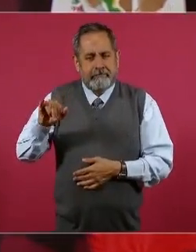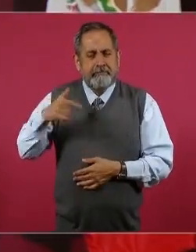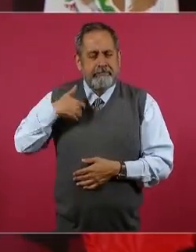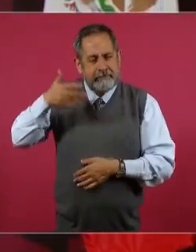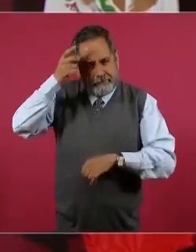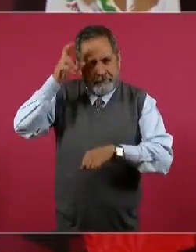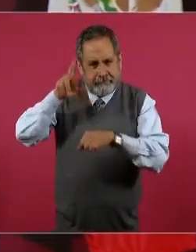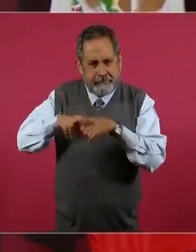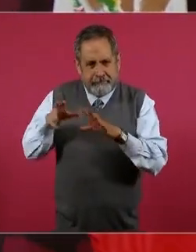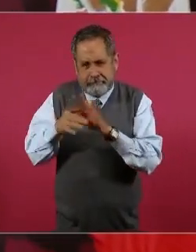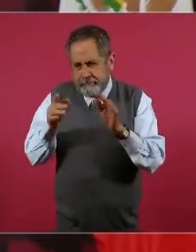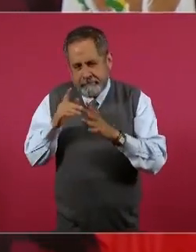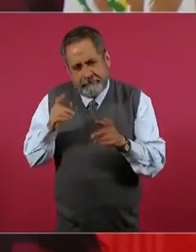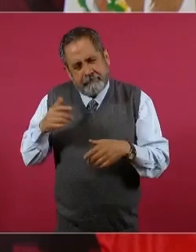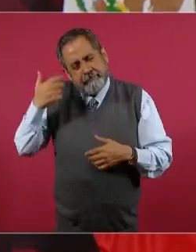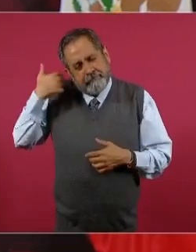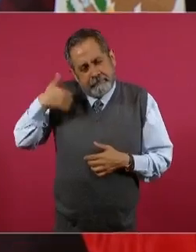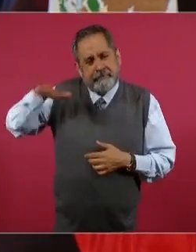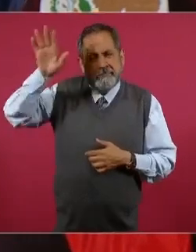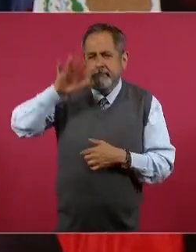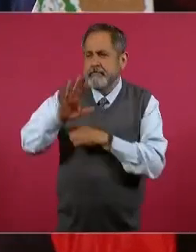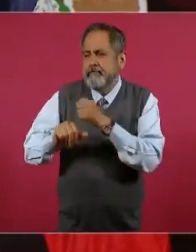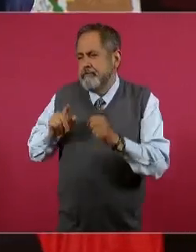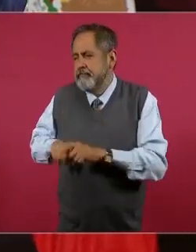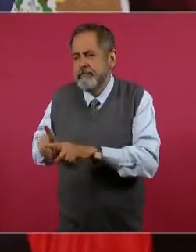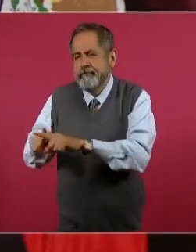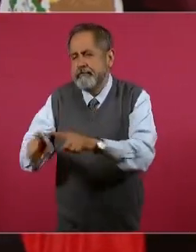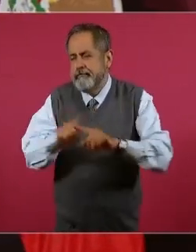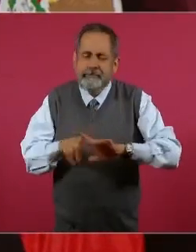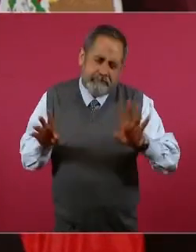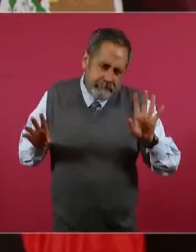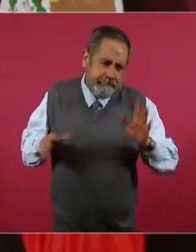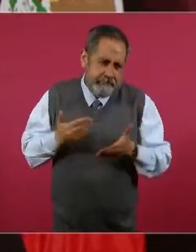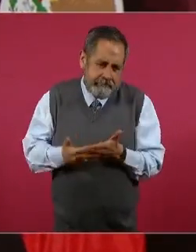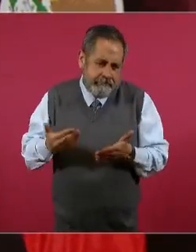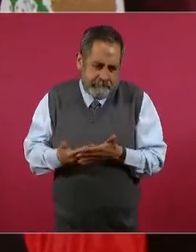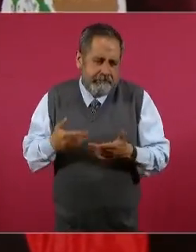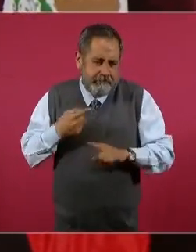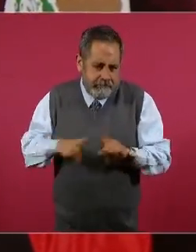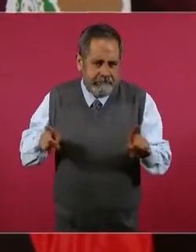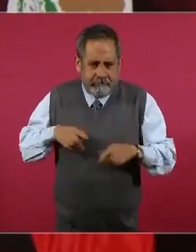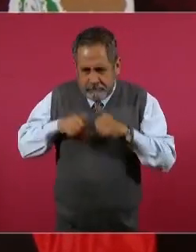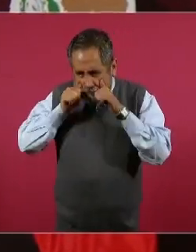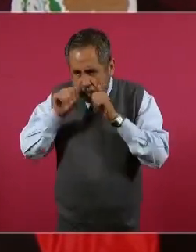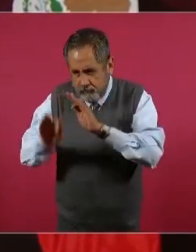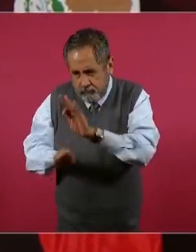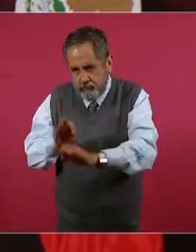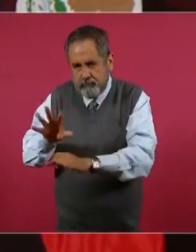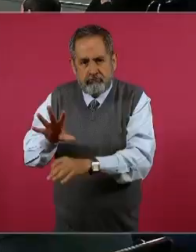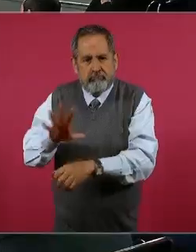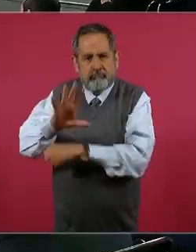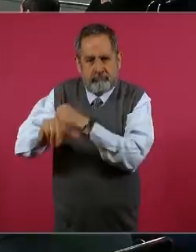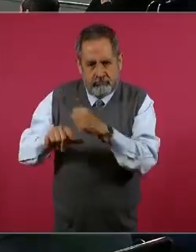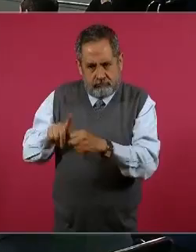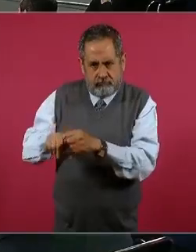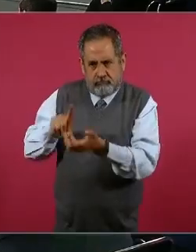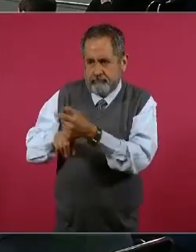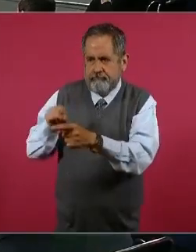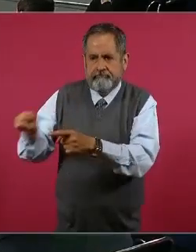el trato a los animales era otro, ¿no? Ahora ya se sabe que los animales